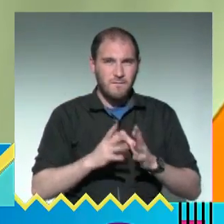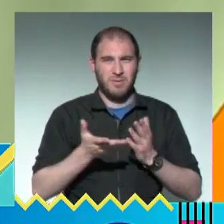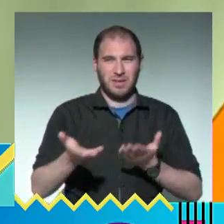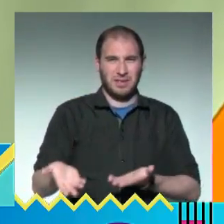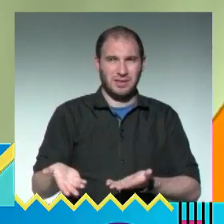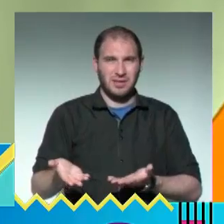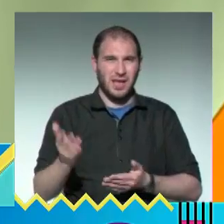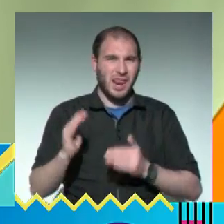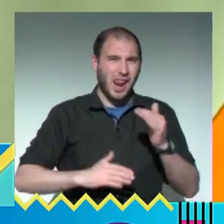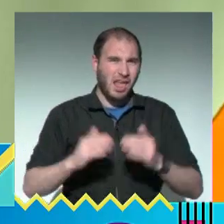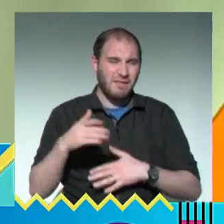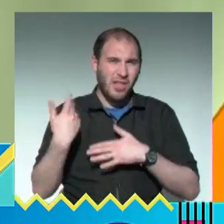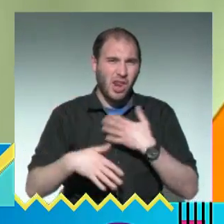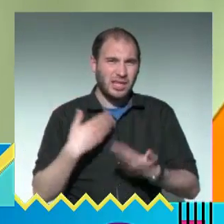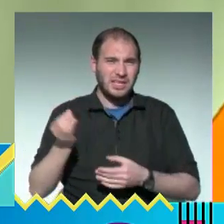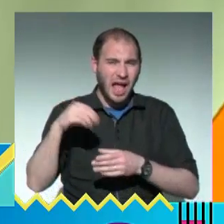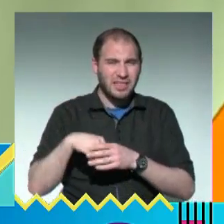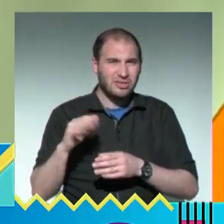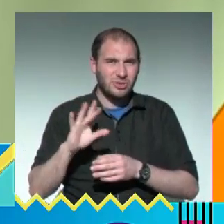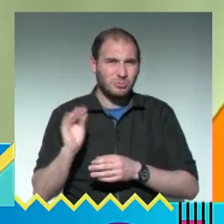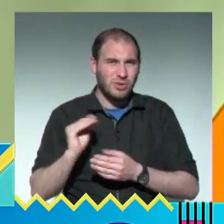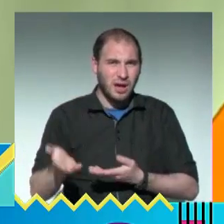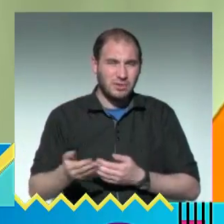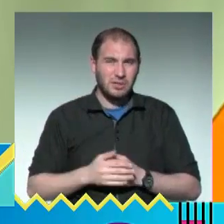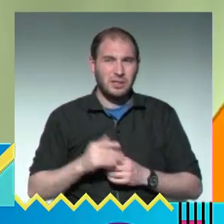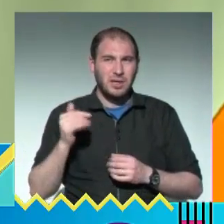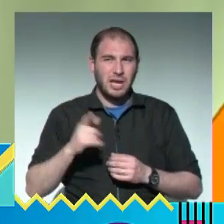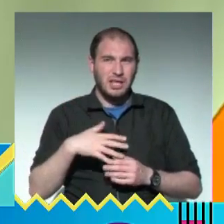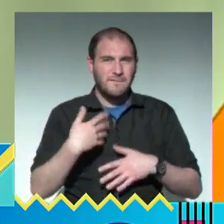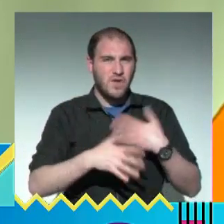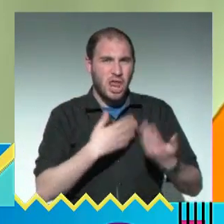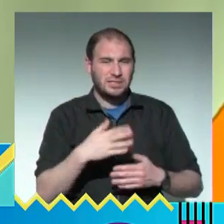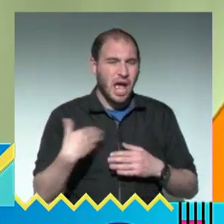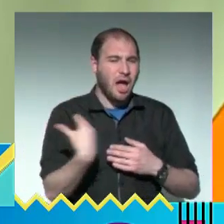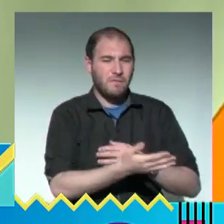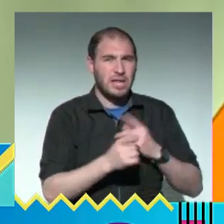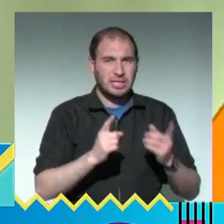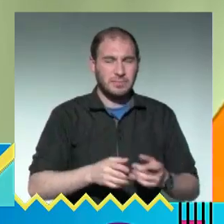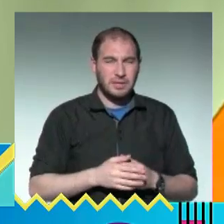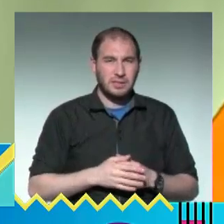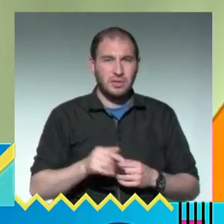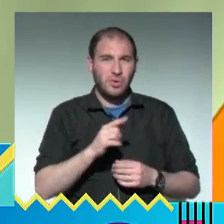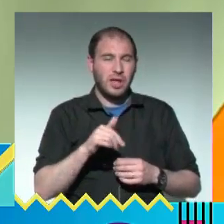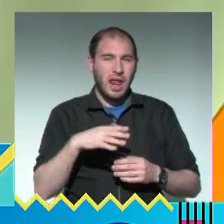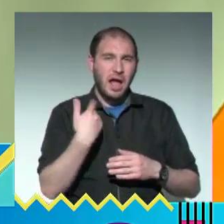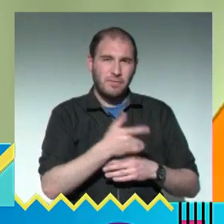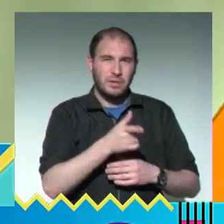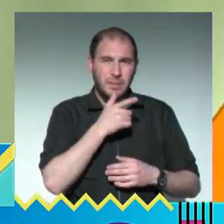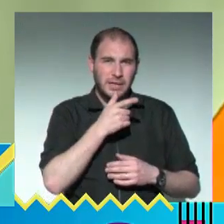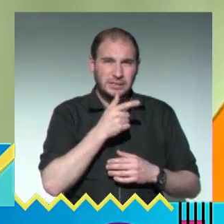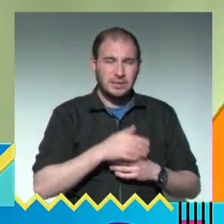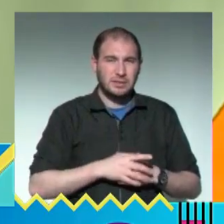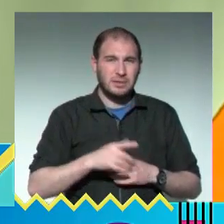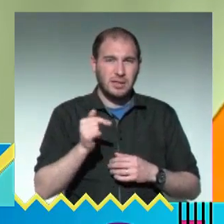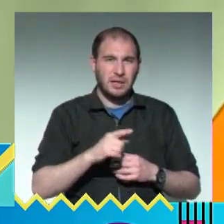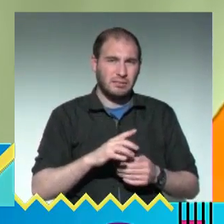esos niveles de violencia dentro de la Cámara y que se genere esos niveles de violencia fuera del recinto. Me parece, digamos, que eso